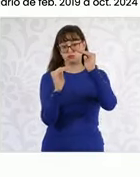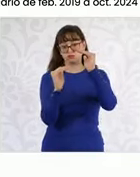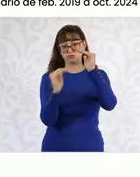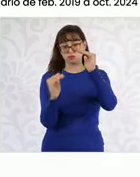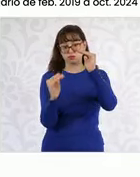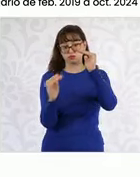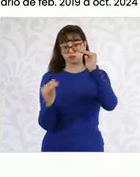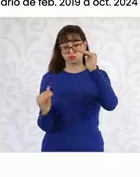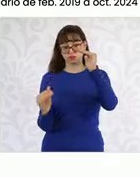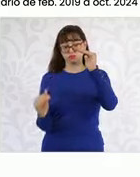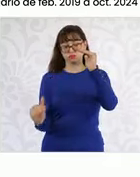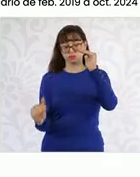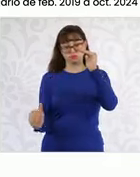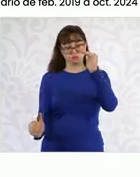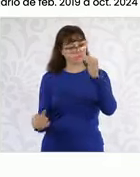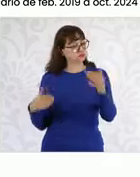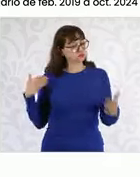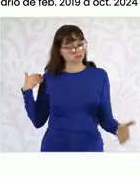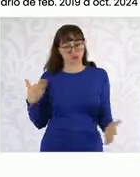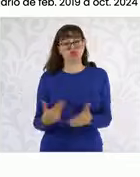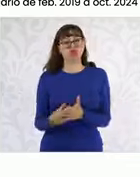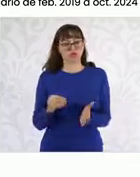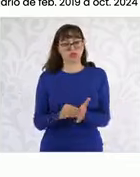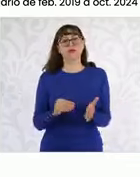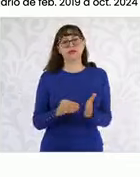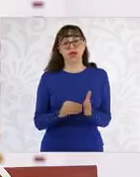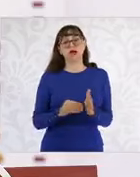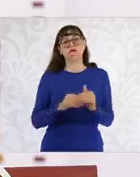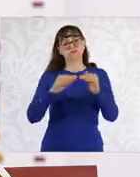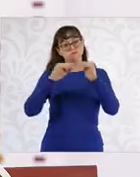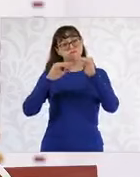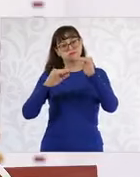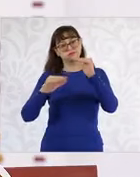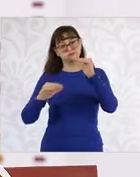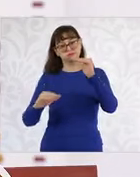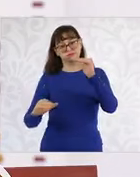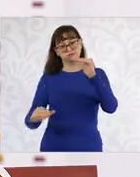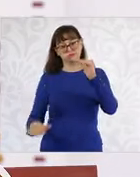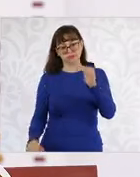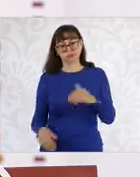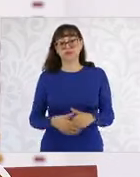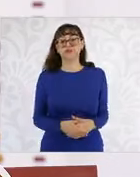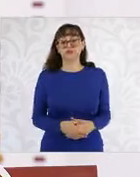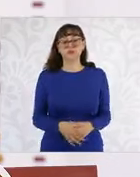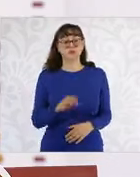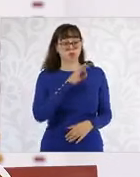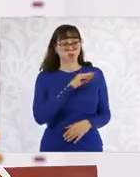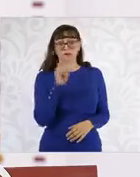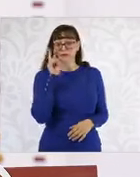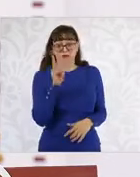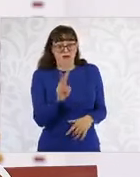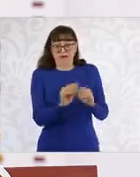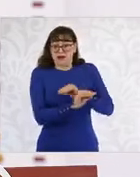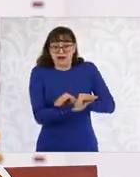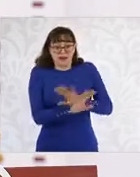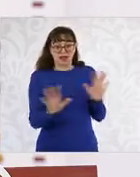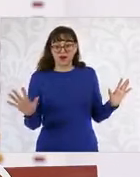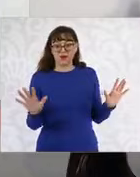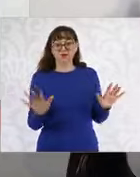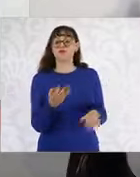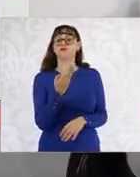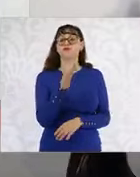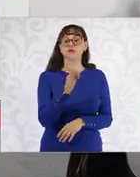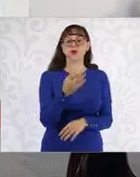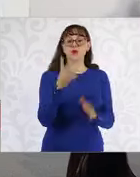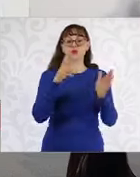mantenido hasta este 2024. En la gráfica se puede ver claramente cómo en febrero de